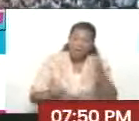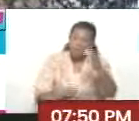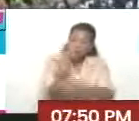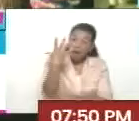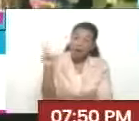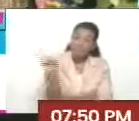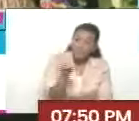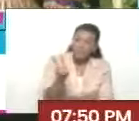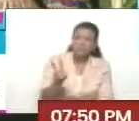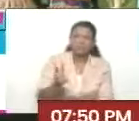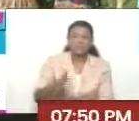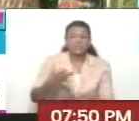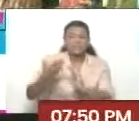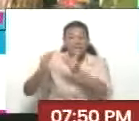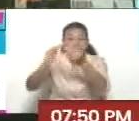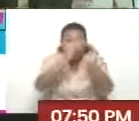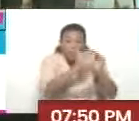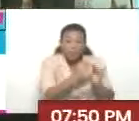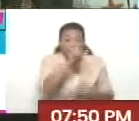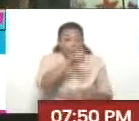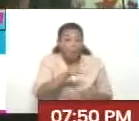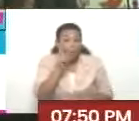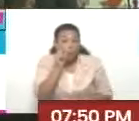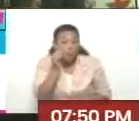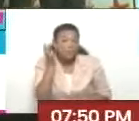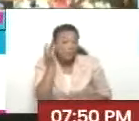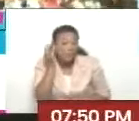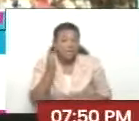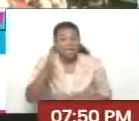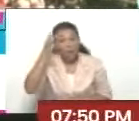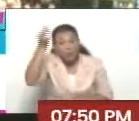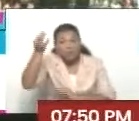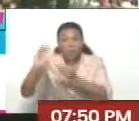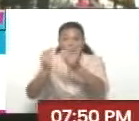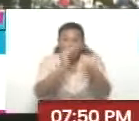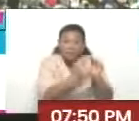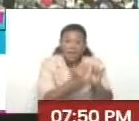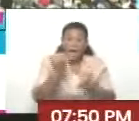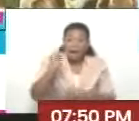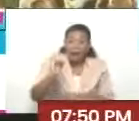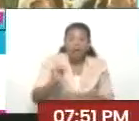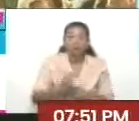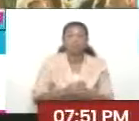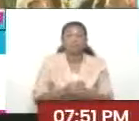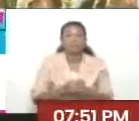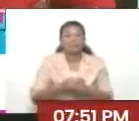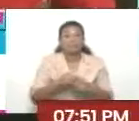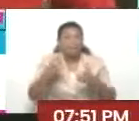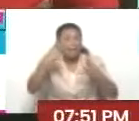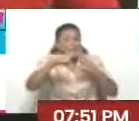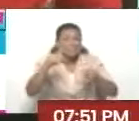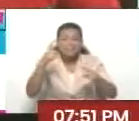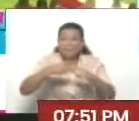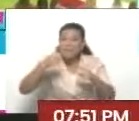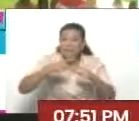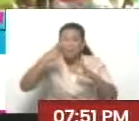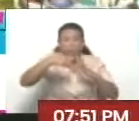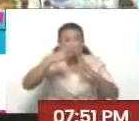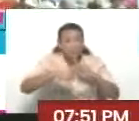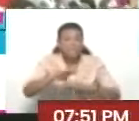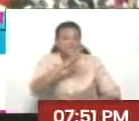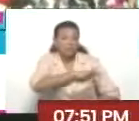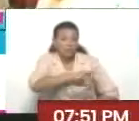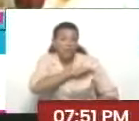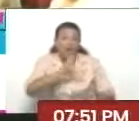de todos los comuneros y comuneras, de todos los consejos comunales, de la gran diversidad